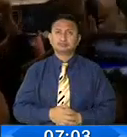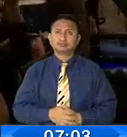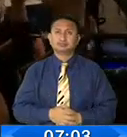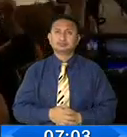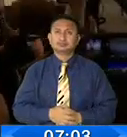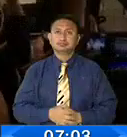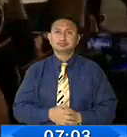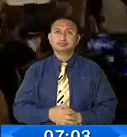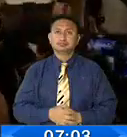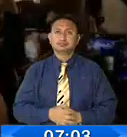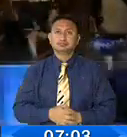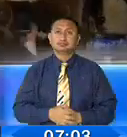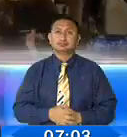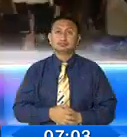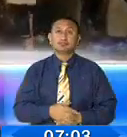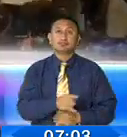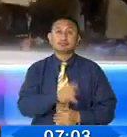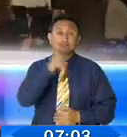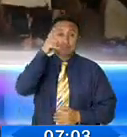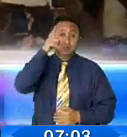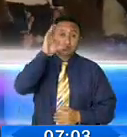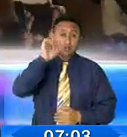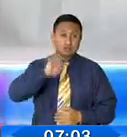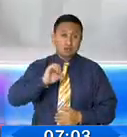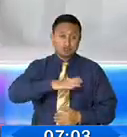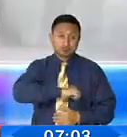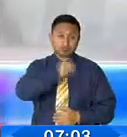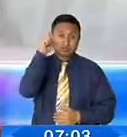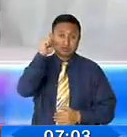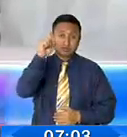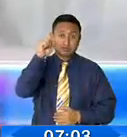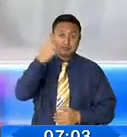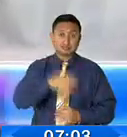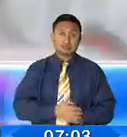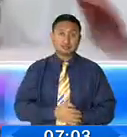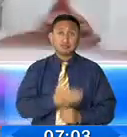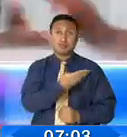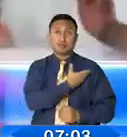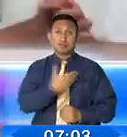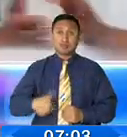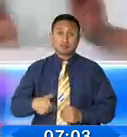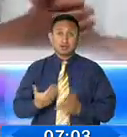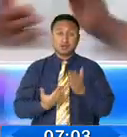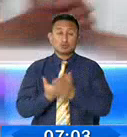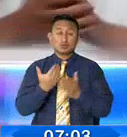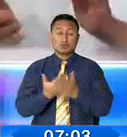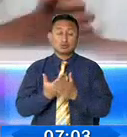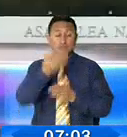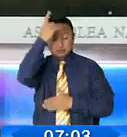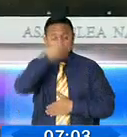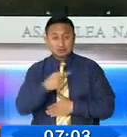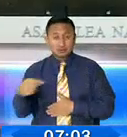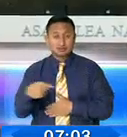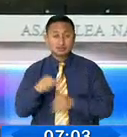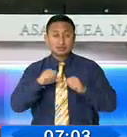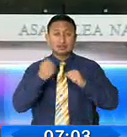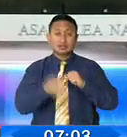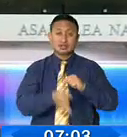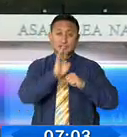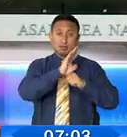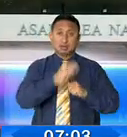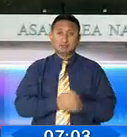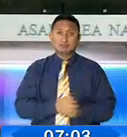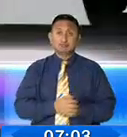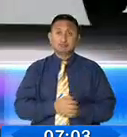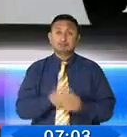Tras alcanzar Guillermo Lasso la presidencia de la República, se generan nuevas posturas en la futura Asamblea Nacional. La